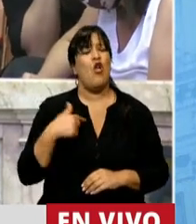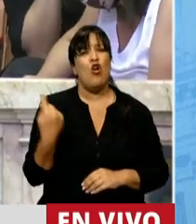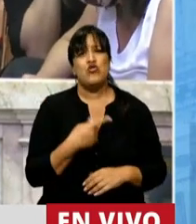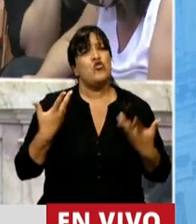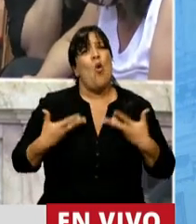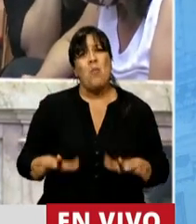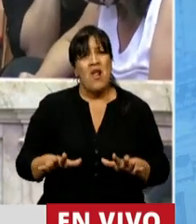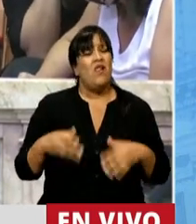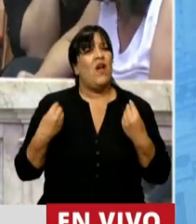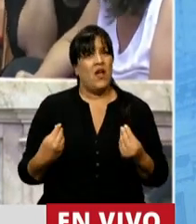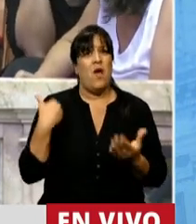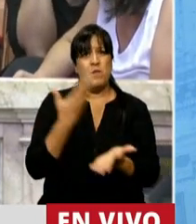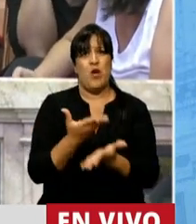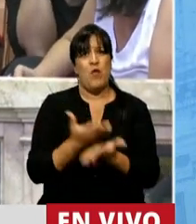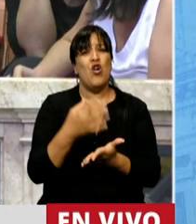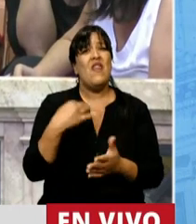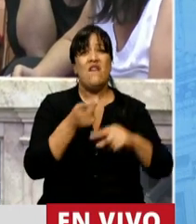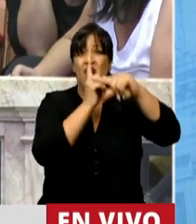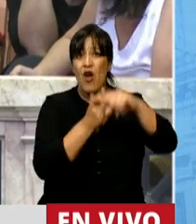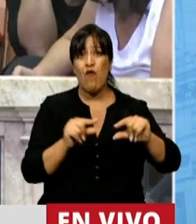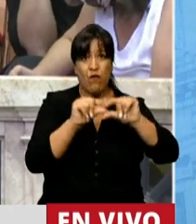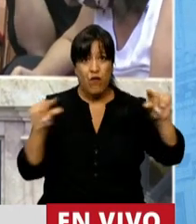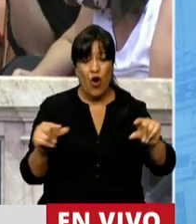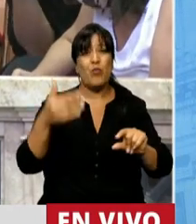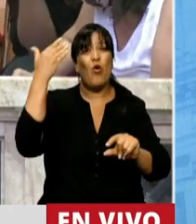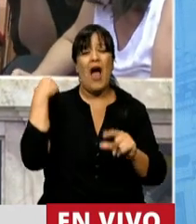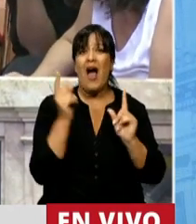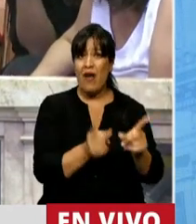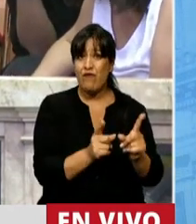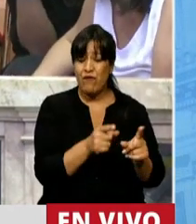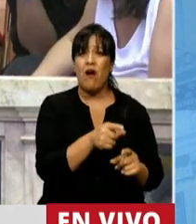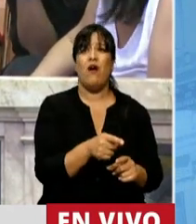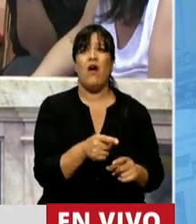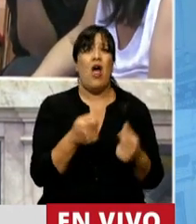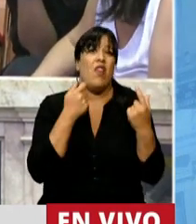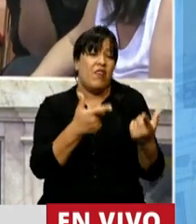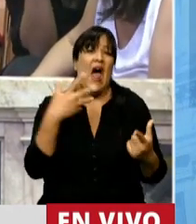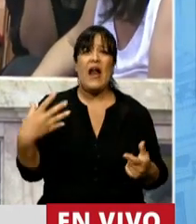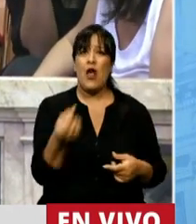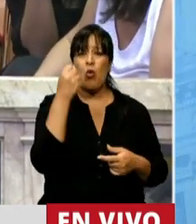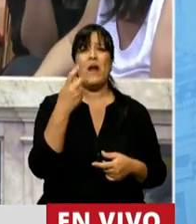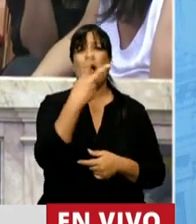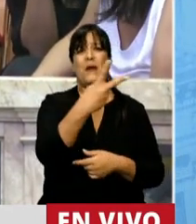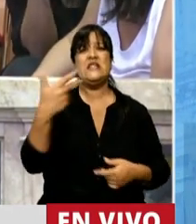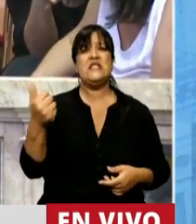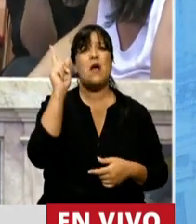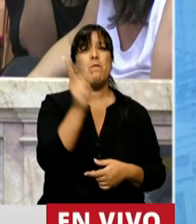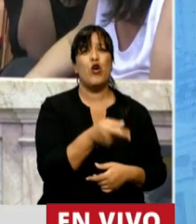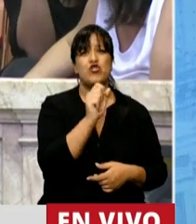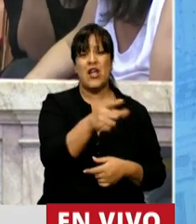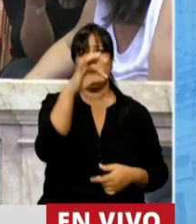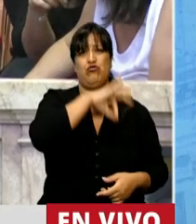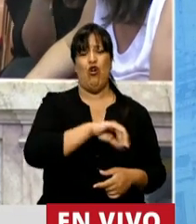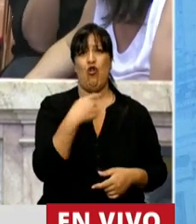humildemente a proponer que se restaure una fórmula que durante su vigencia permitió una recuperación del 26% de los